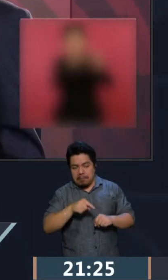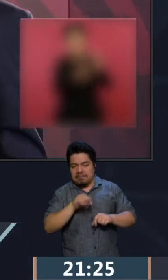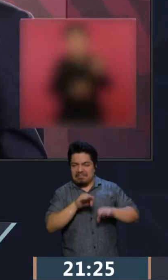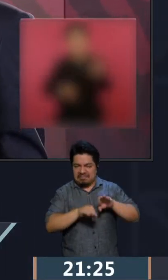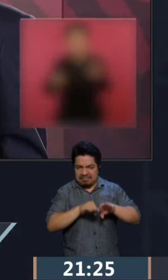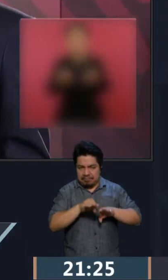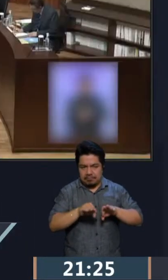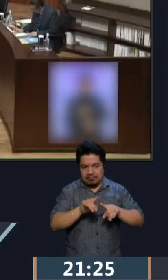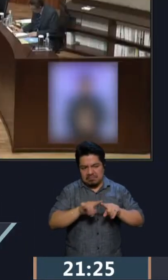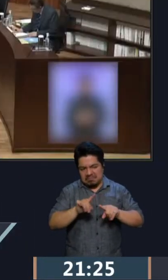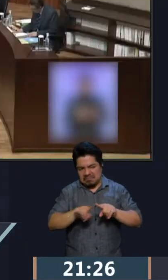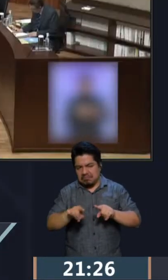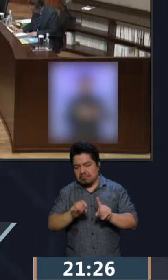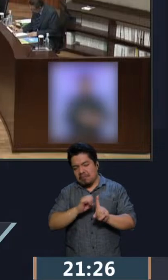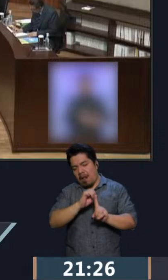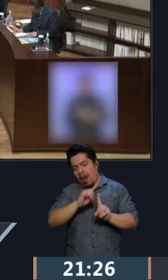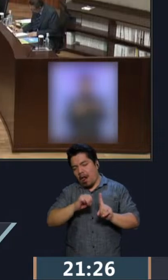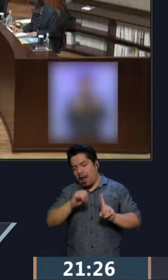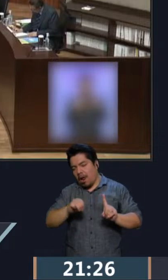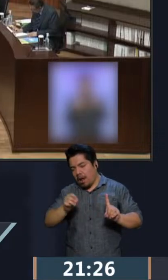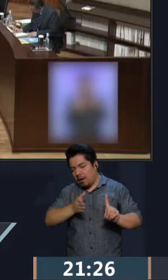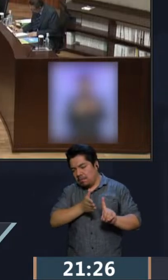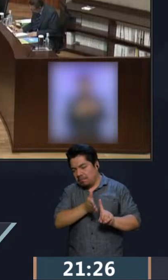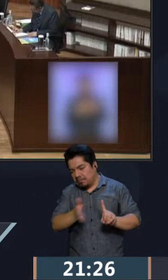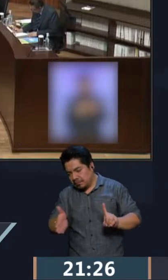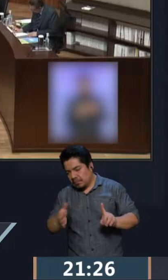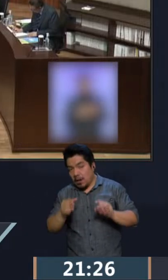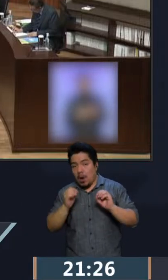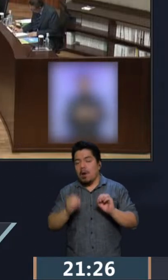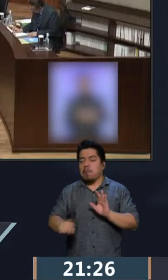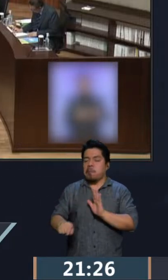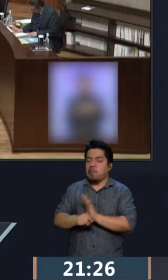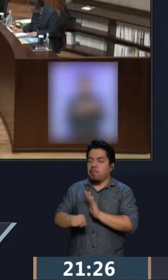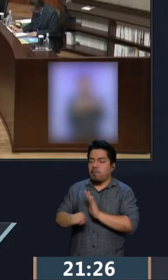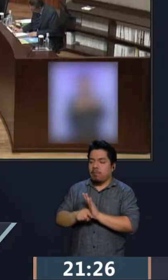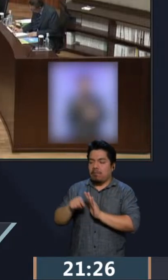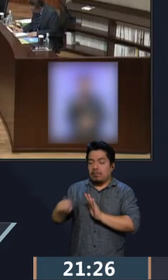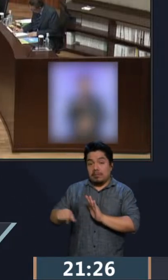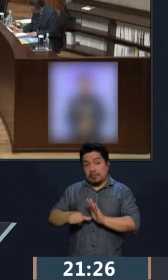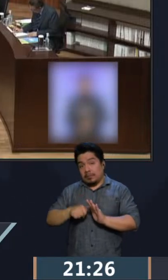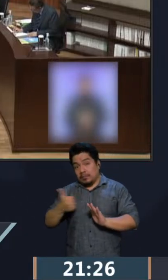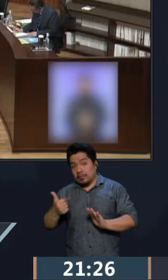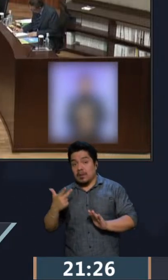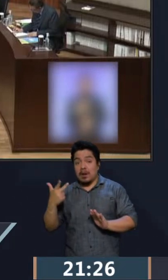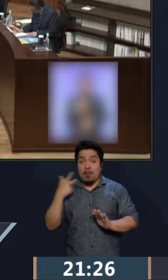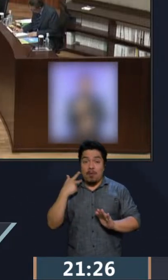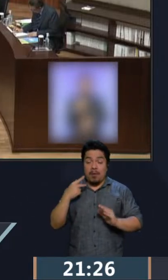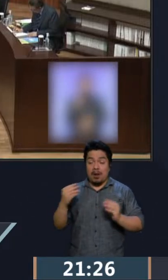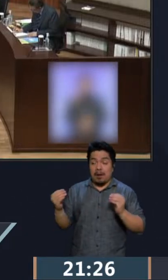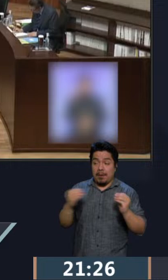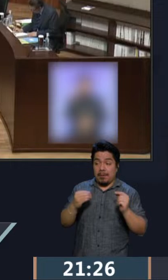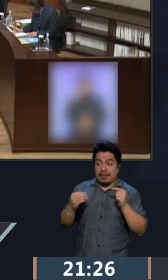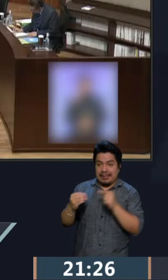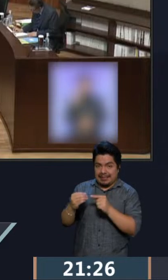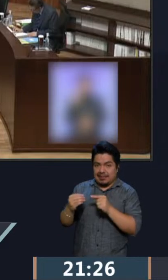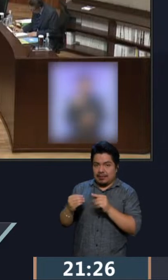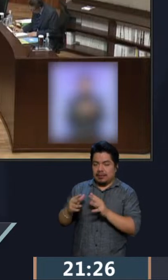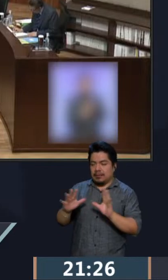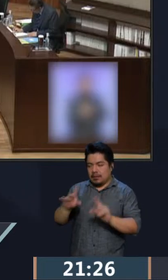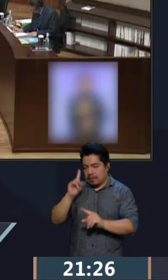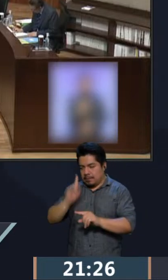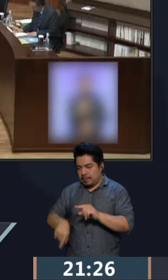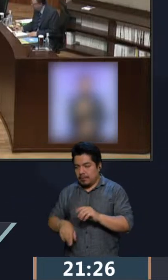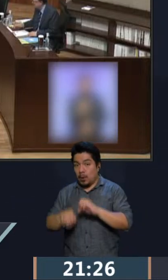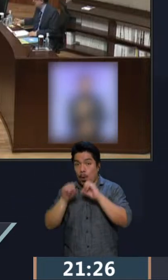de descarrilar, inhabilitar o desacreditar a un oponente político, pero también es utilizado